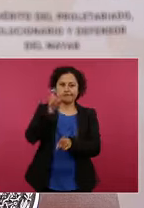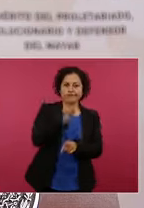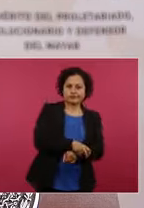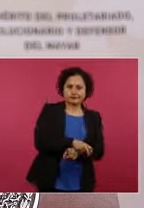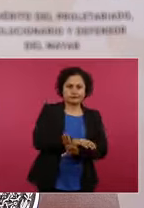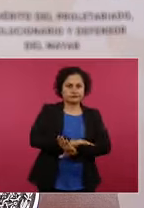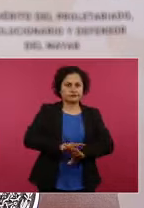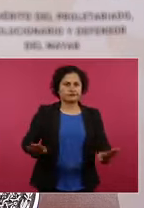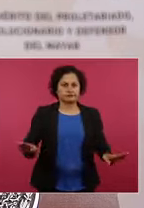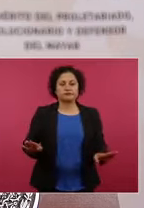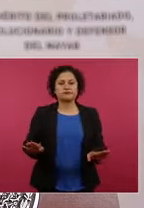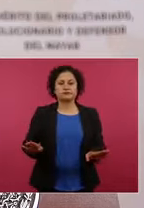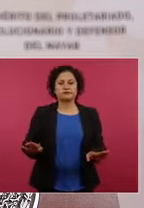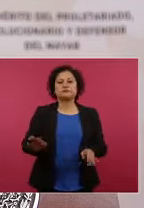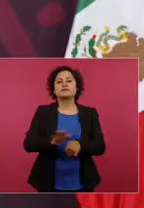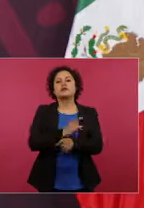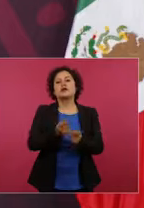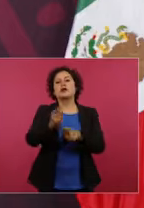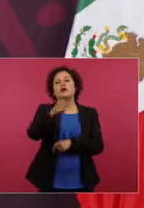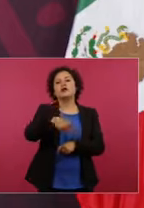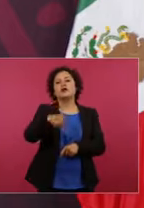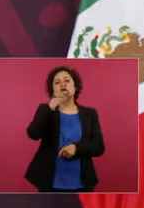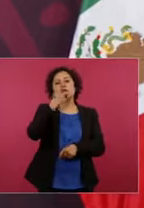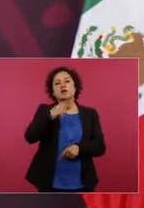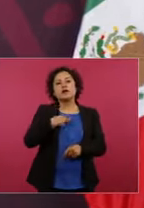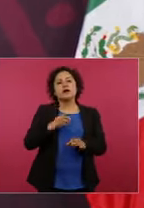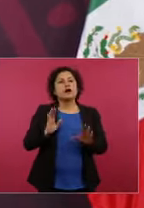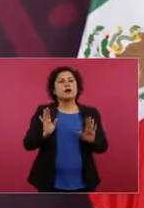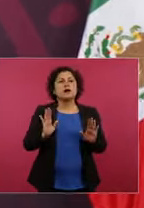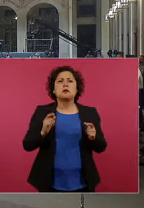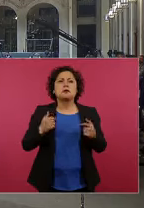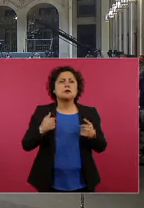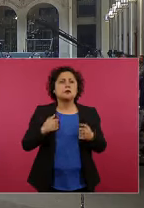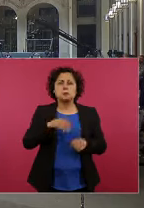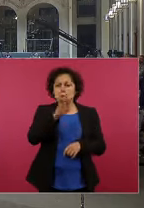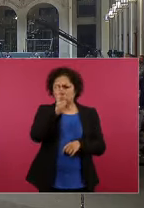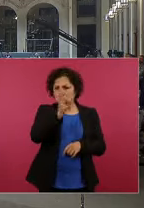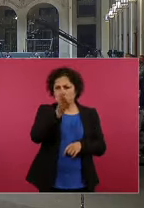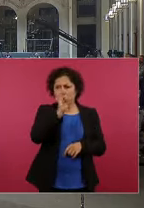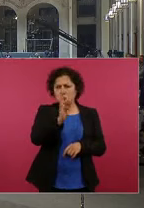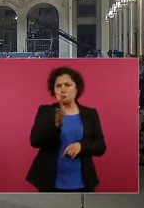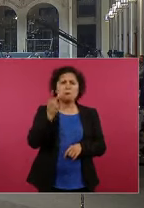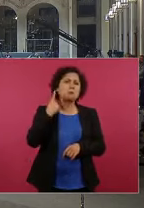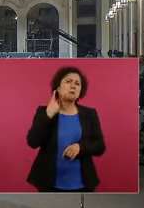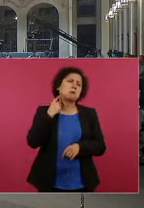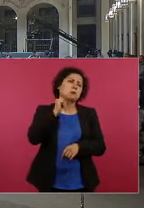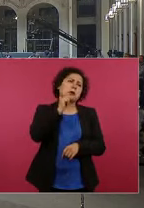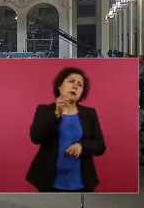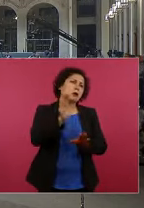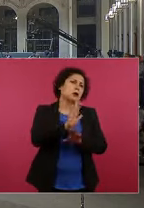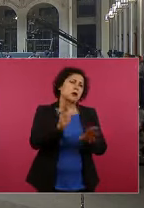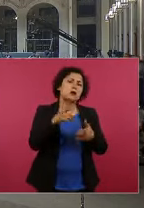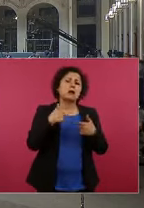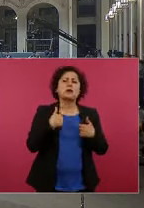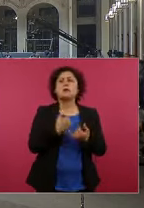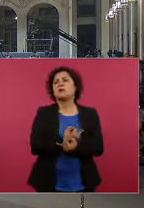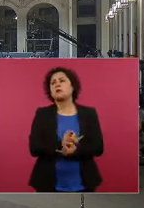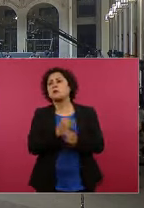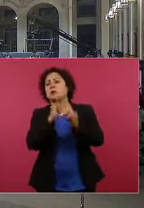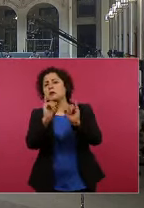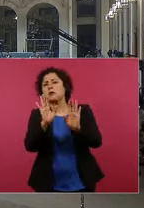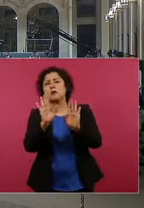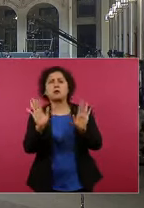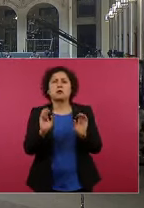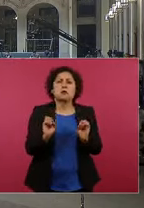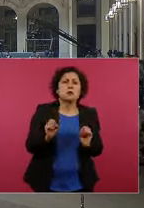No es que yo soy independiente, no es que yo soy apolítico, no es que soy de la sociedad